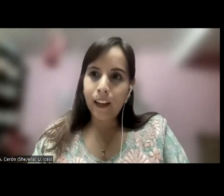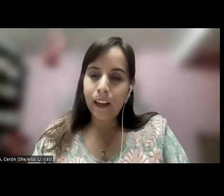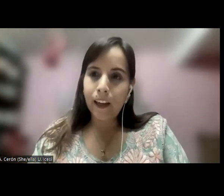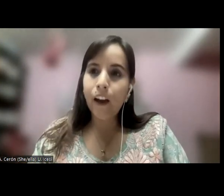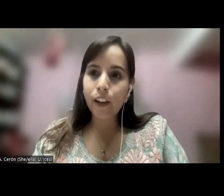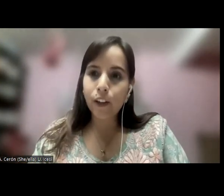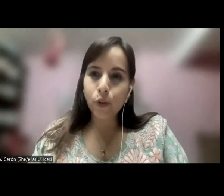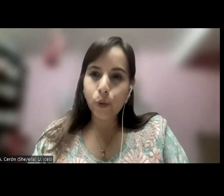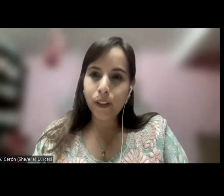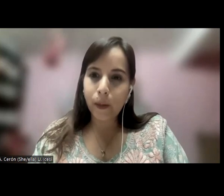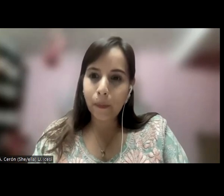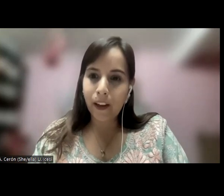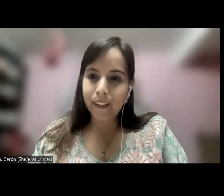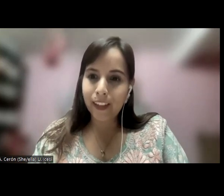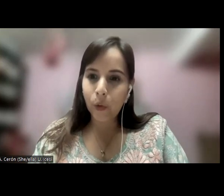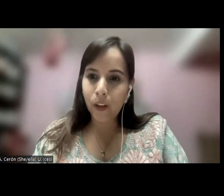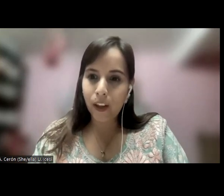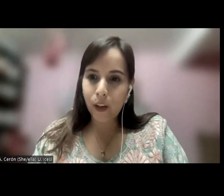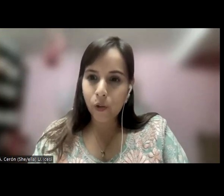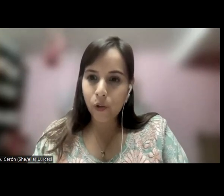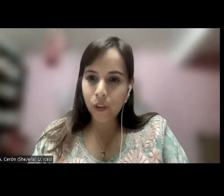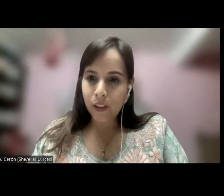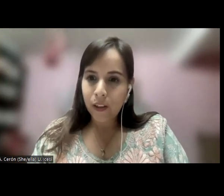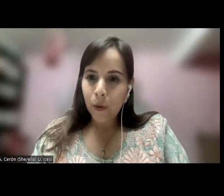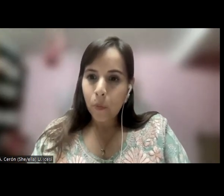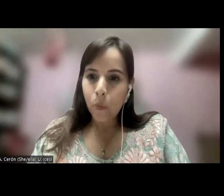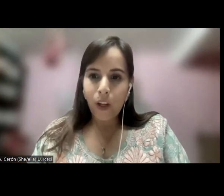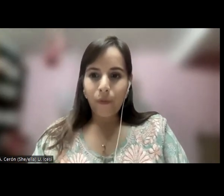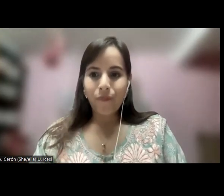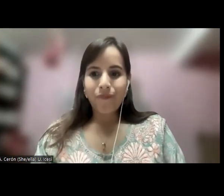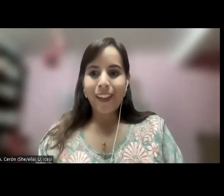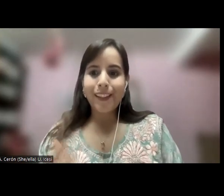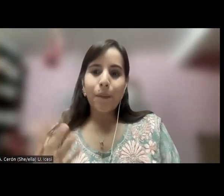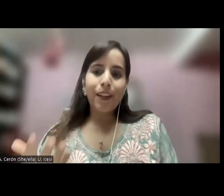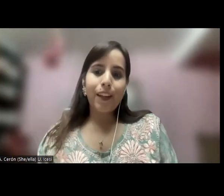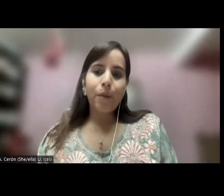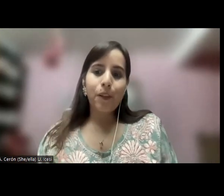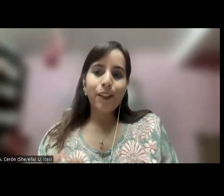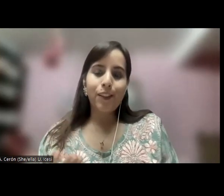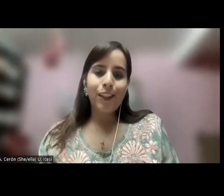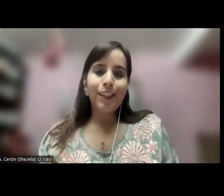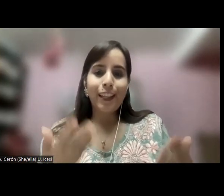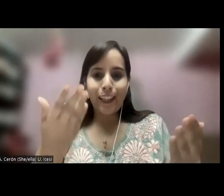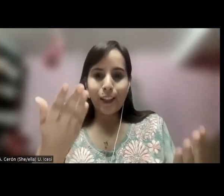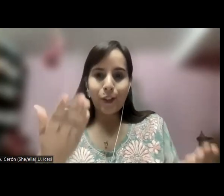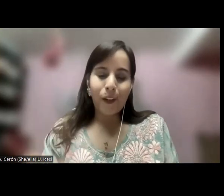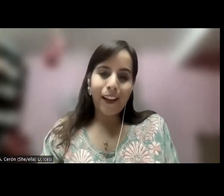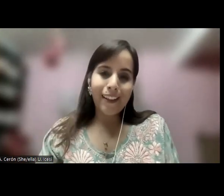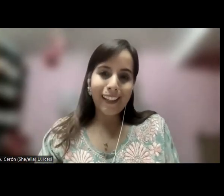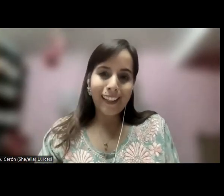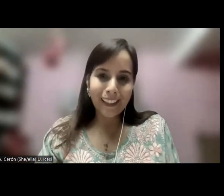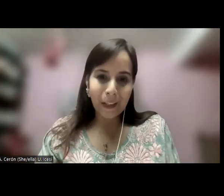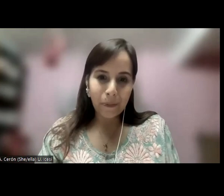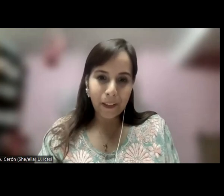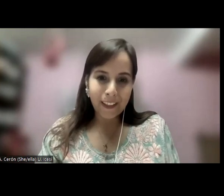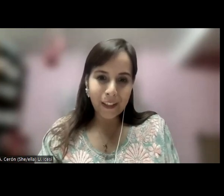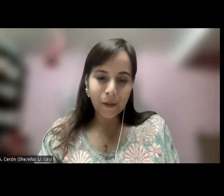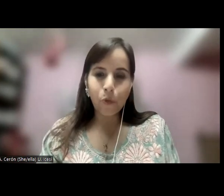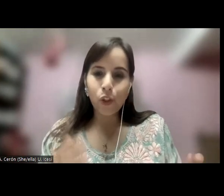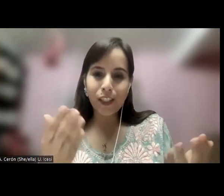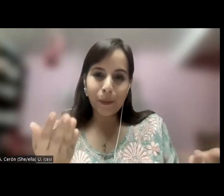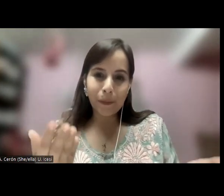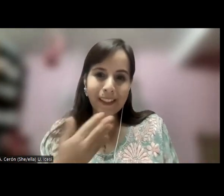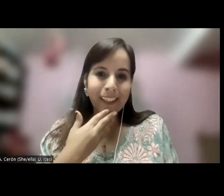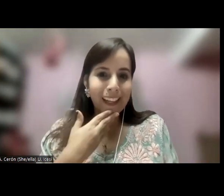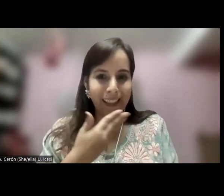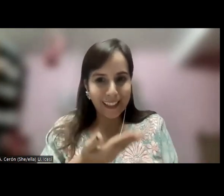eh hablando sobre el tema de cuidados bueno de esta manera pues les agradezco a las intérpretes